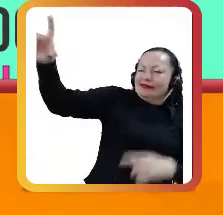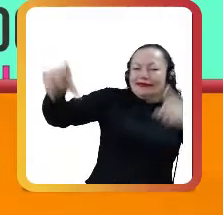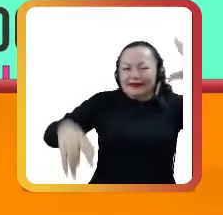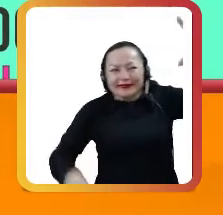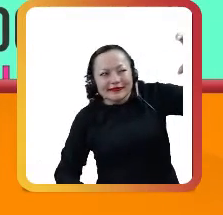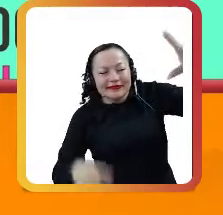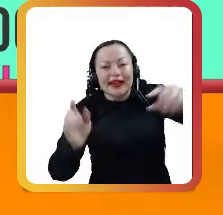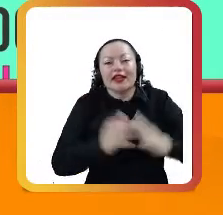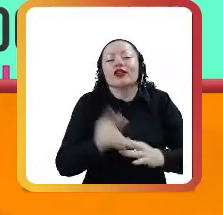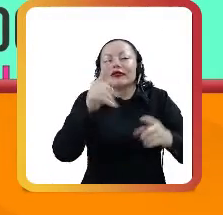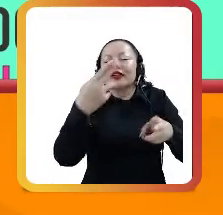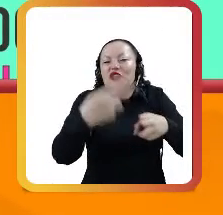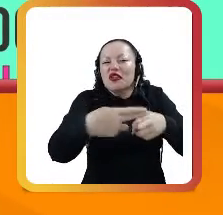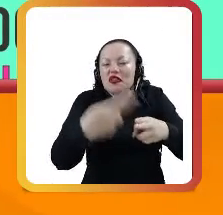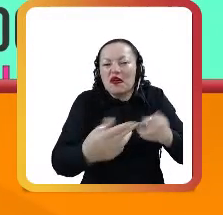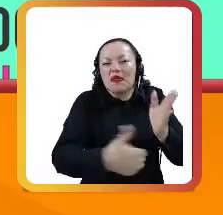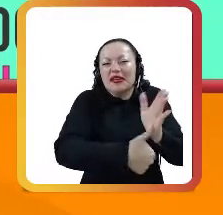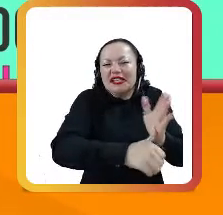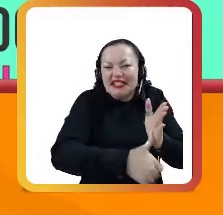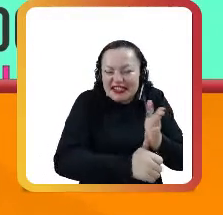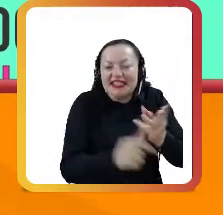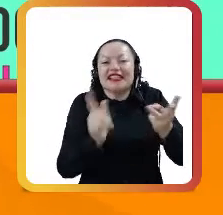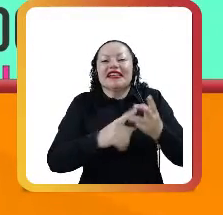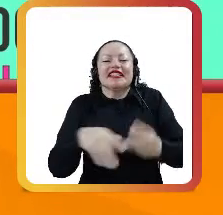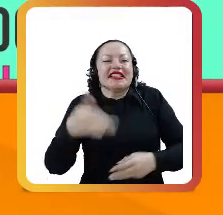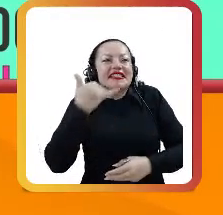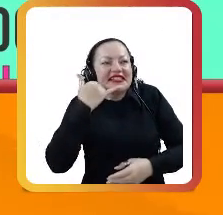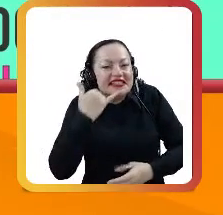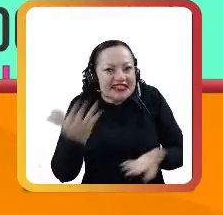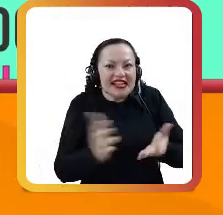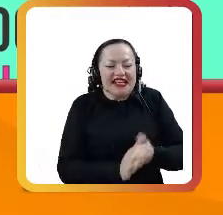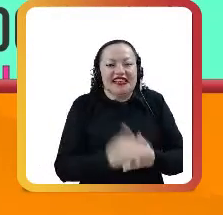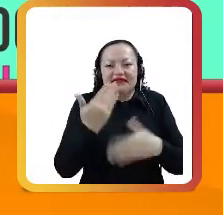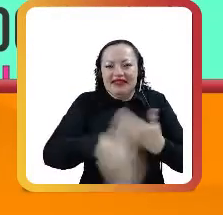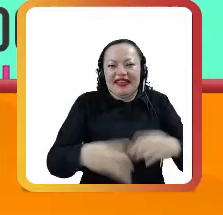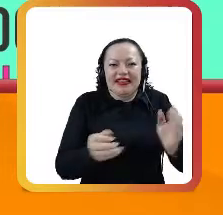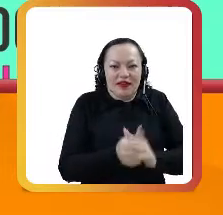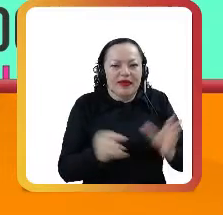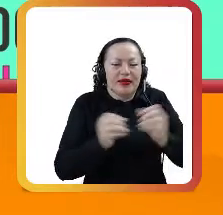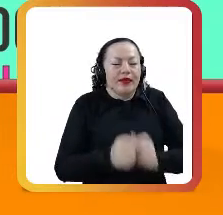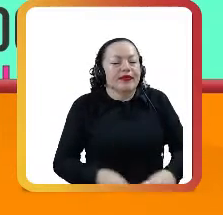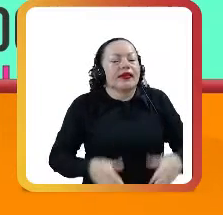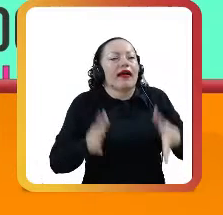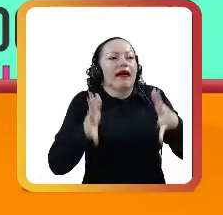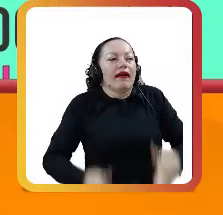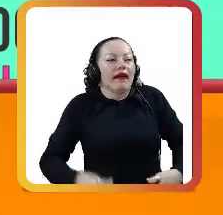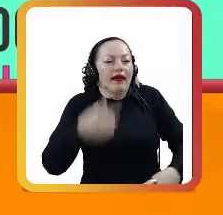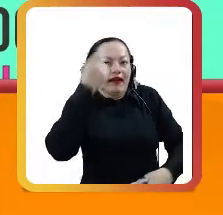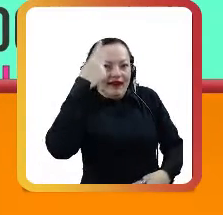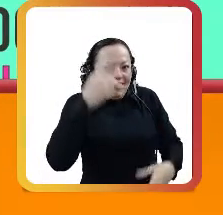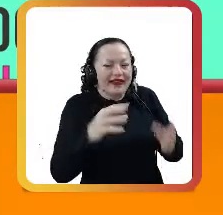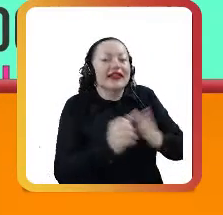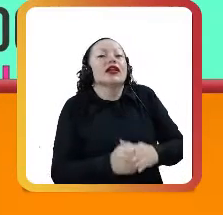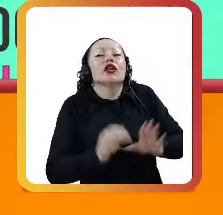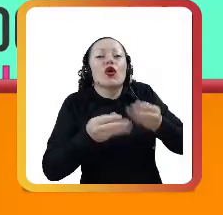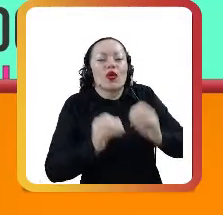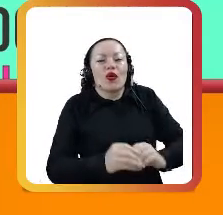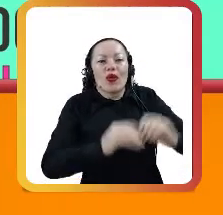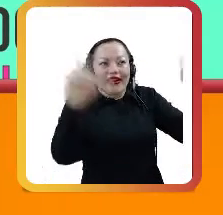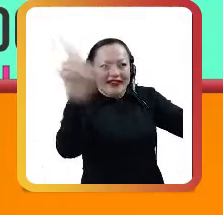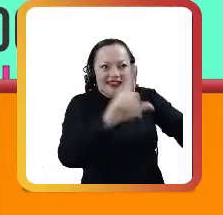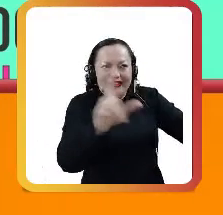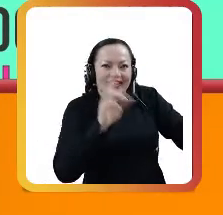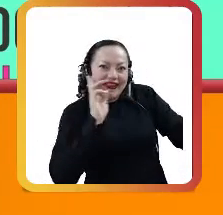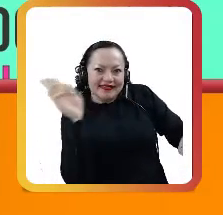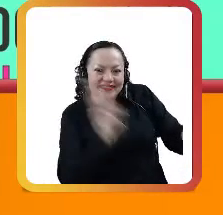personales. Ah, ok. Entonces es la foto donde aparezca la mamá, el magazine, donde